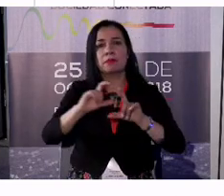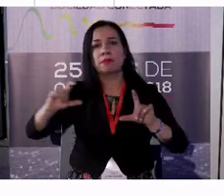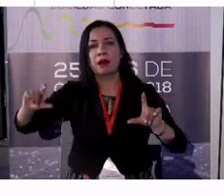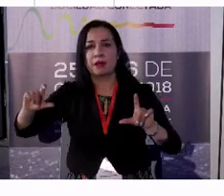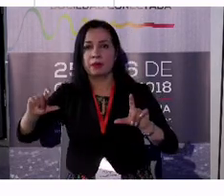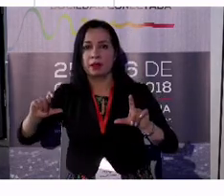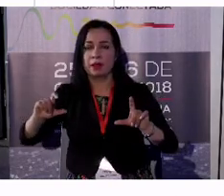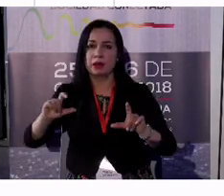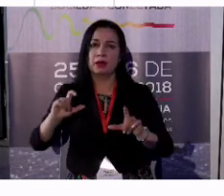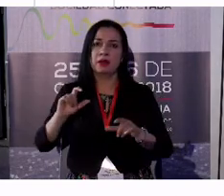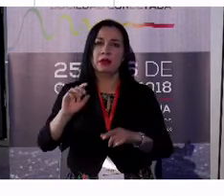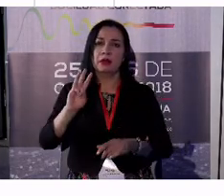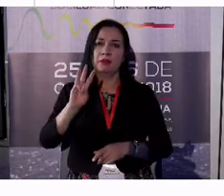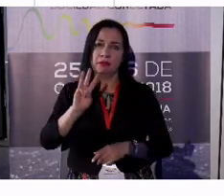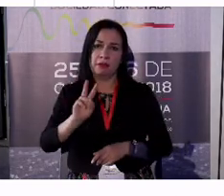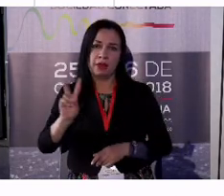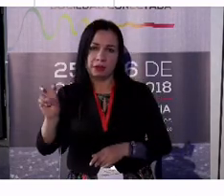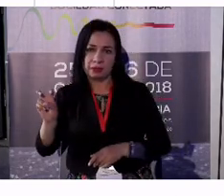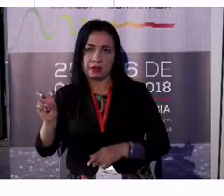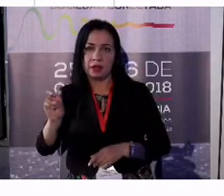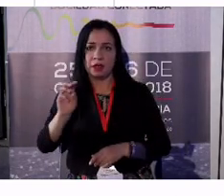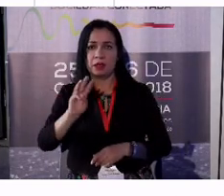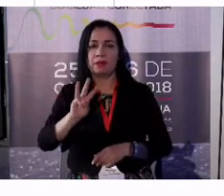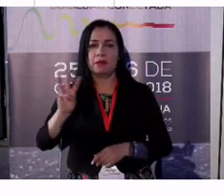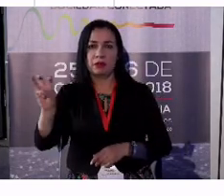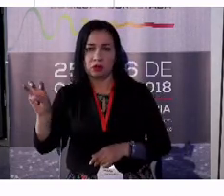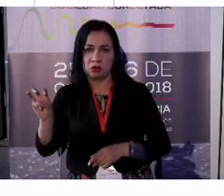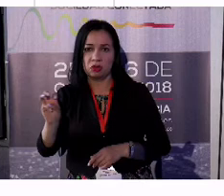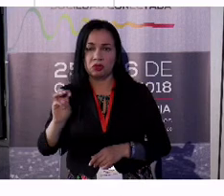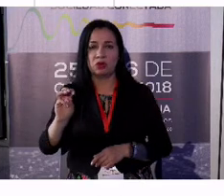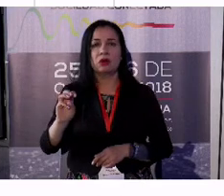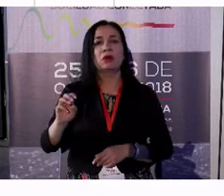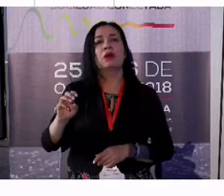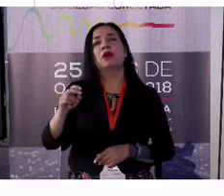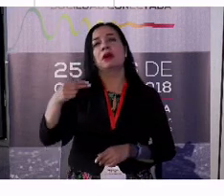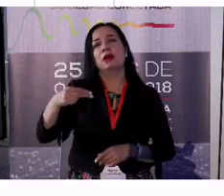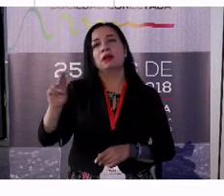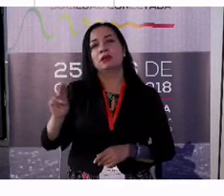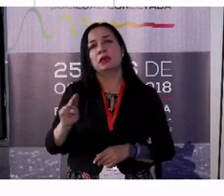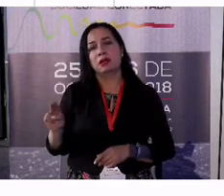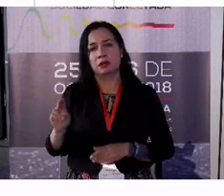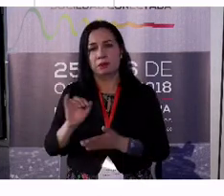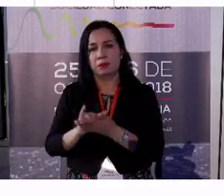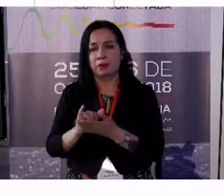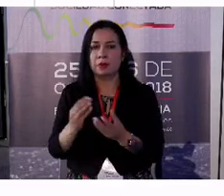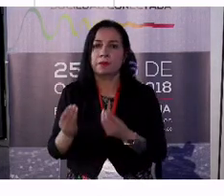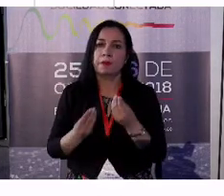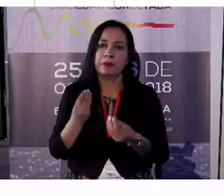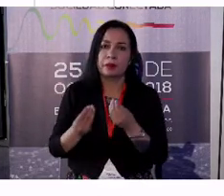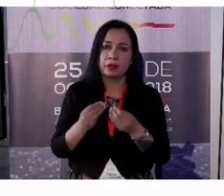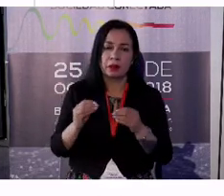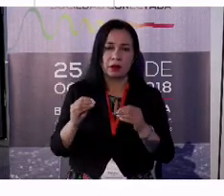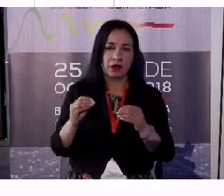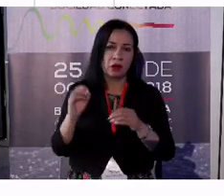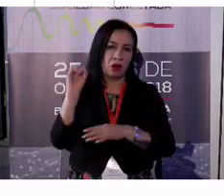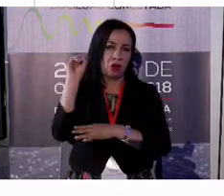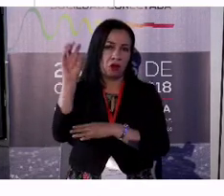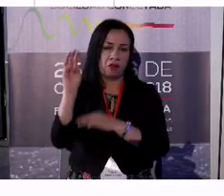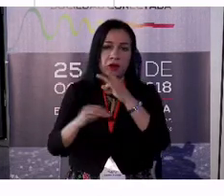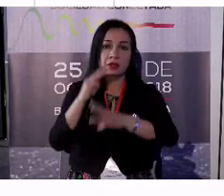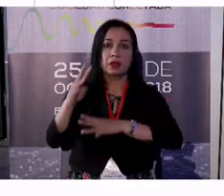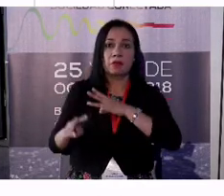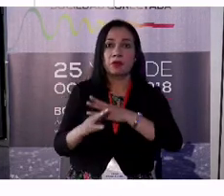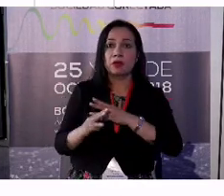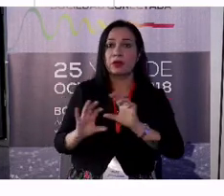y 28 GHz. Está calentándose un poco el ambiente y obviamente todo el trabajo para la Conferencia Mundial de Radio es lo que es relevante para